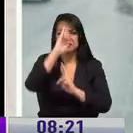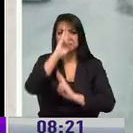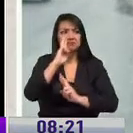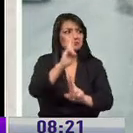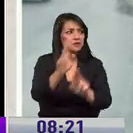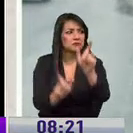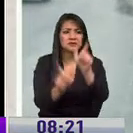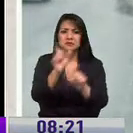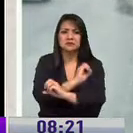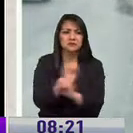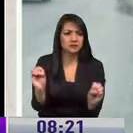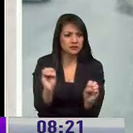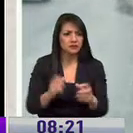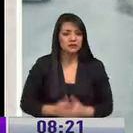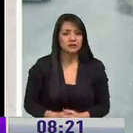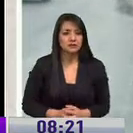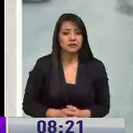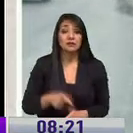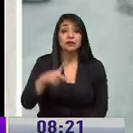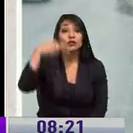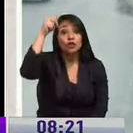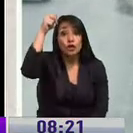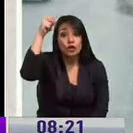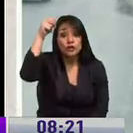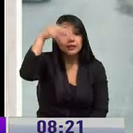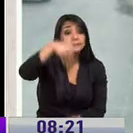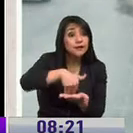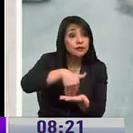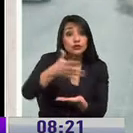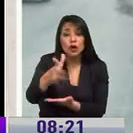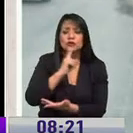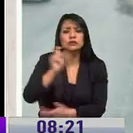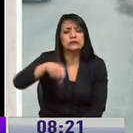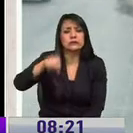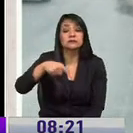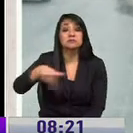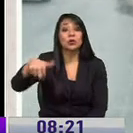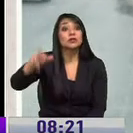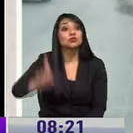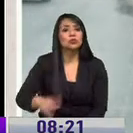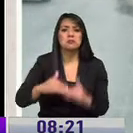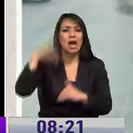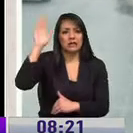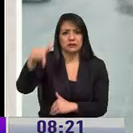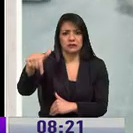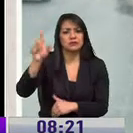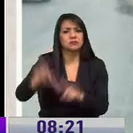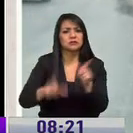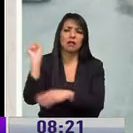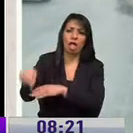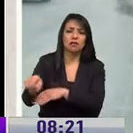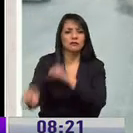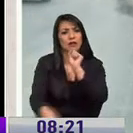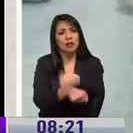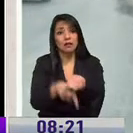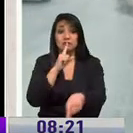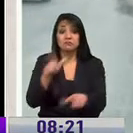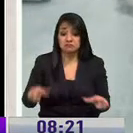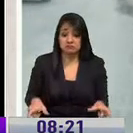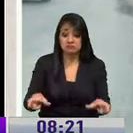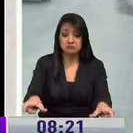la ciudad, mucho. No digo que en el norte, en el centro de los valles no hay, pero aquí se nota más, porque aquí hacen lo que les da la gana. En las veredas,